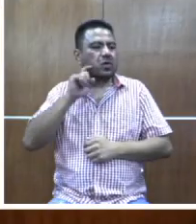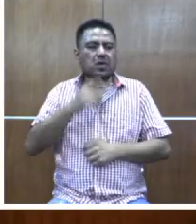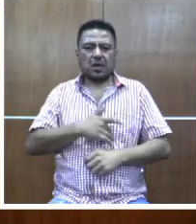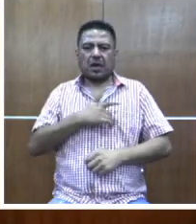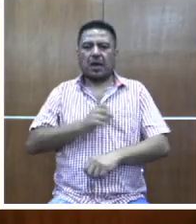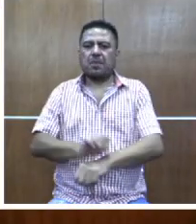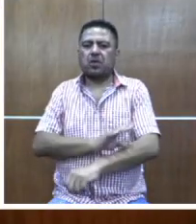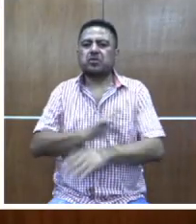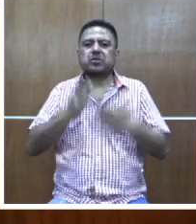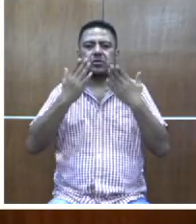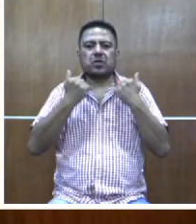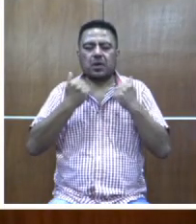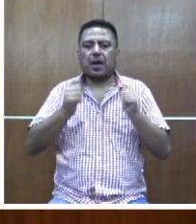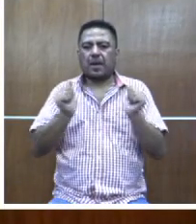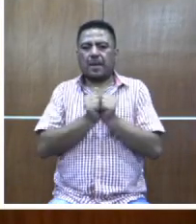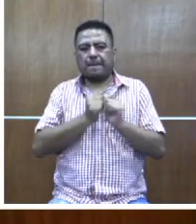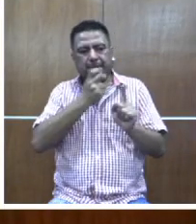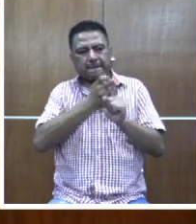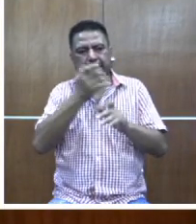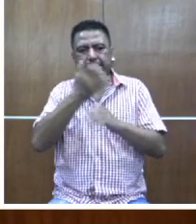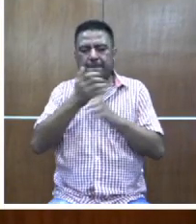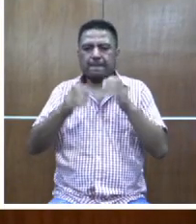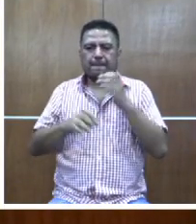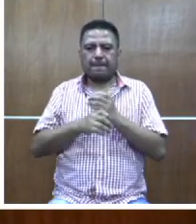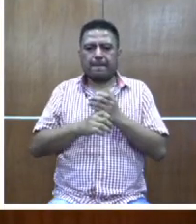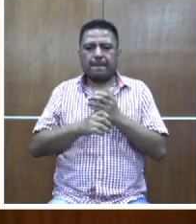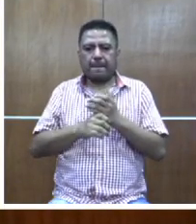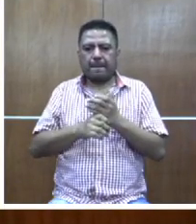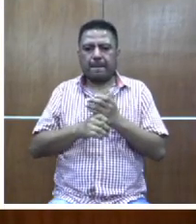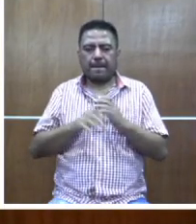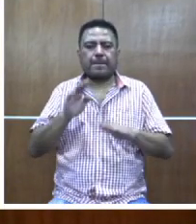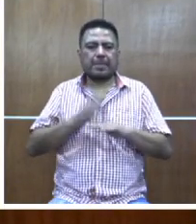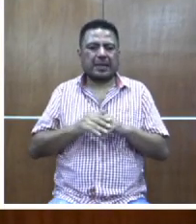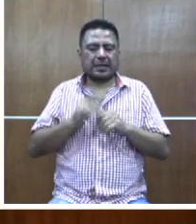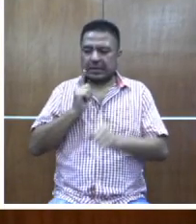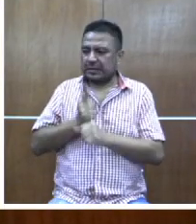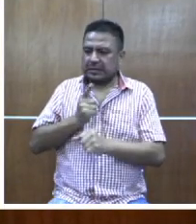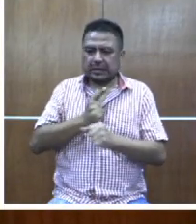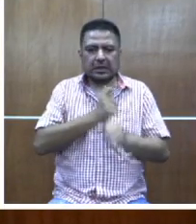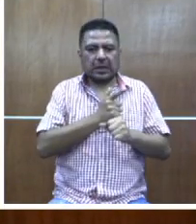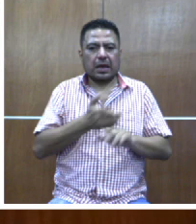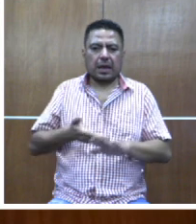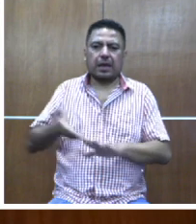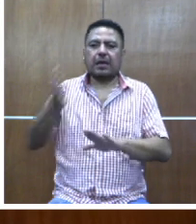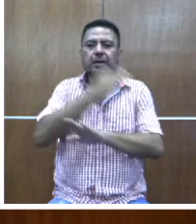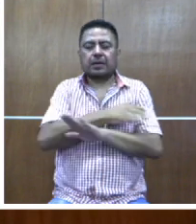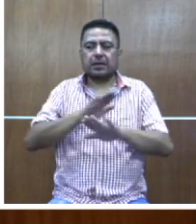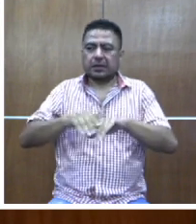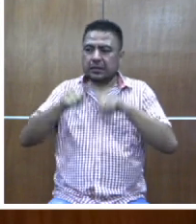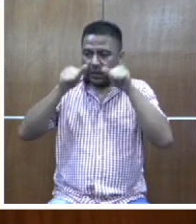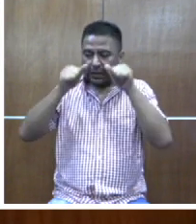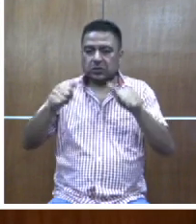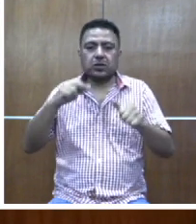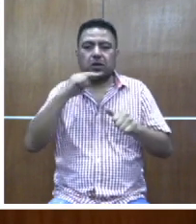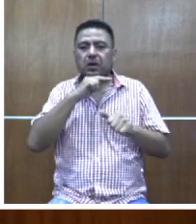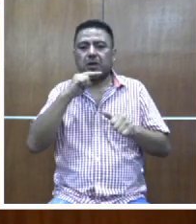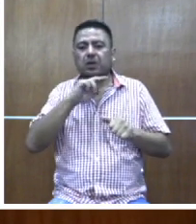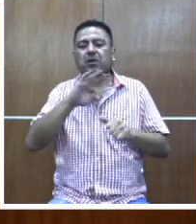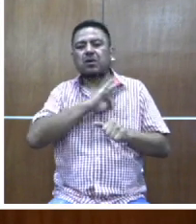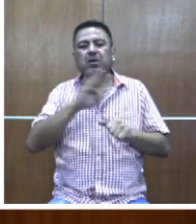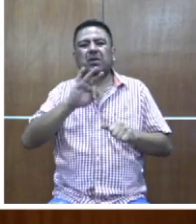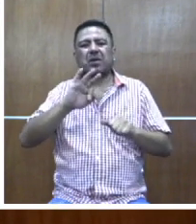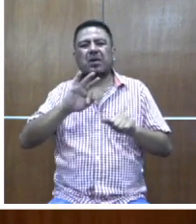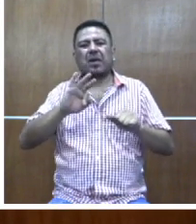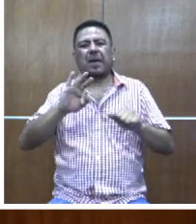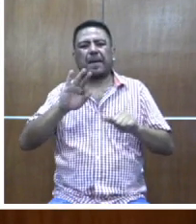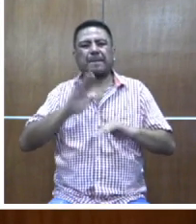emocional. Ante esta realidad, la detención temprana y la atención inmediata se vuelven